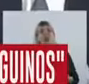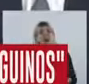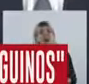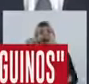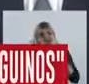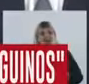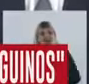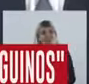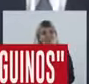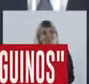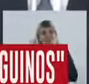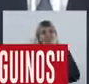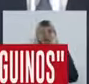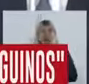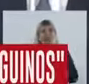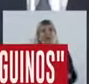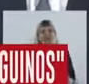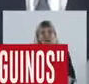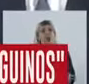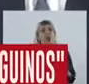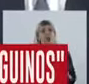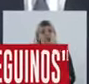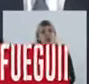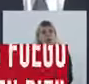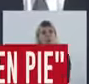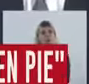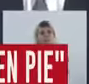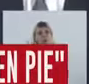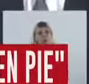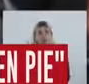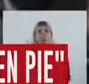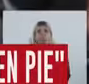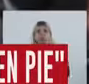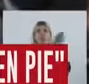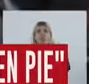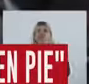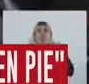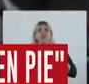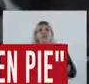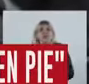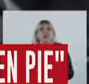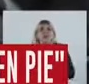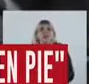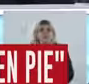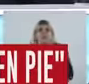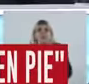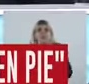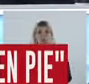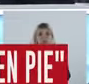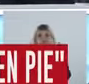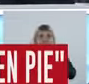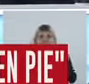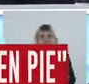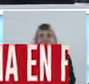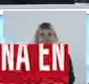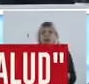donde la Tierra del Fuego no tenga que mendigar su condición de provincia y parte de la Argentina. Y que todos los argentinos entiendan que la Tierra del Fuego